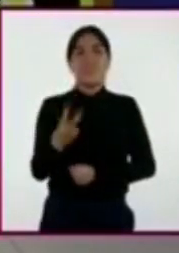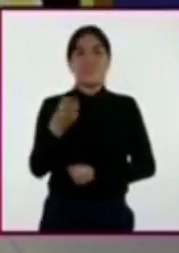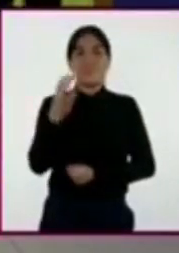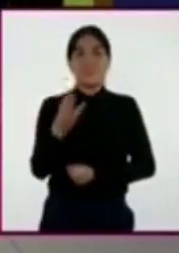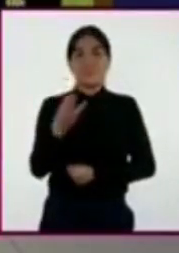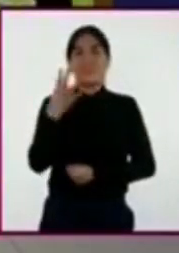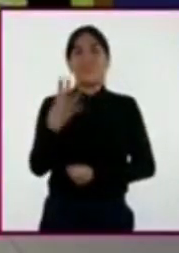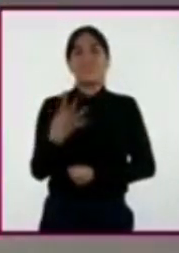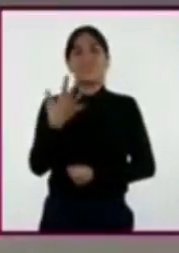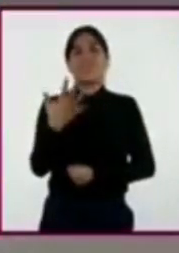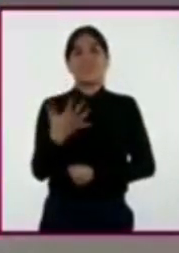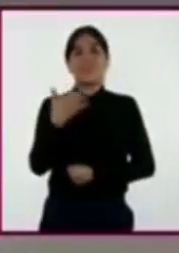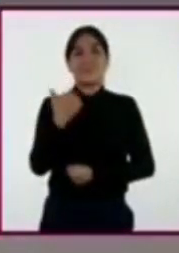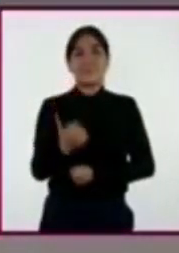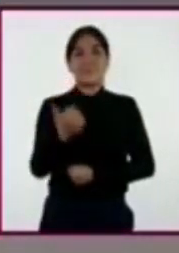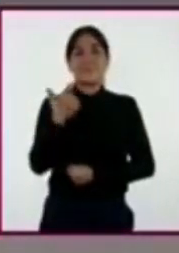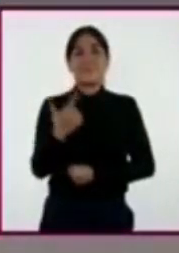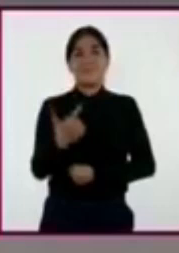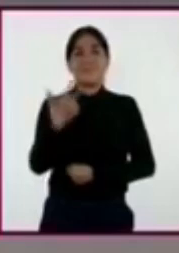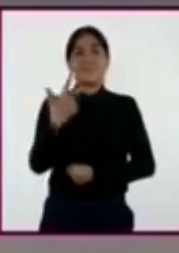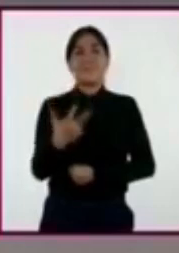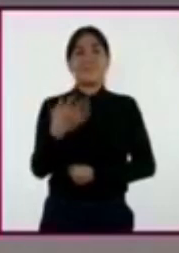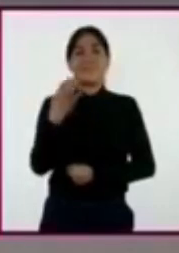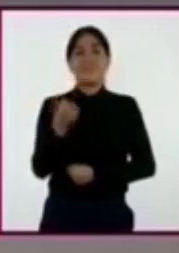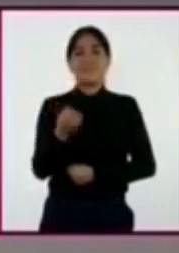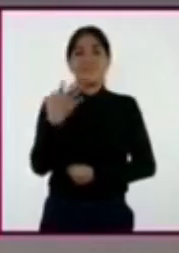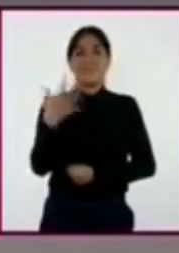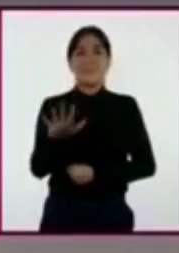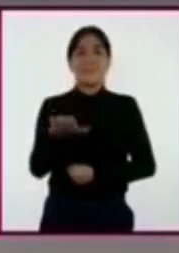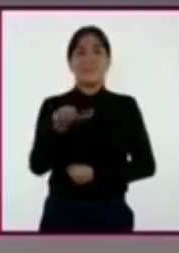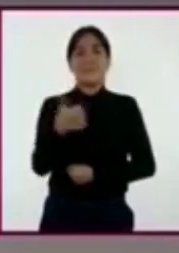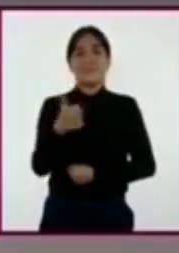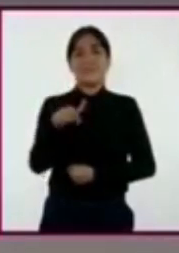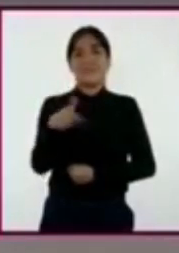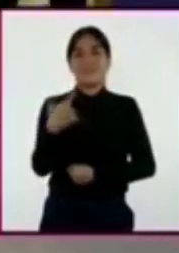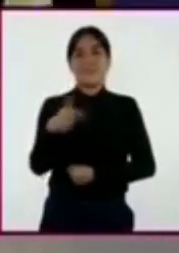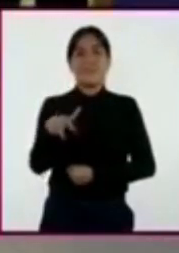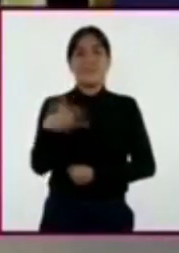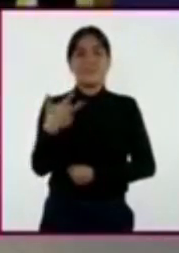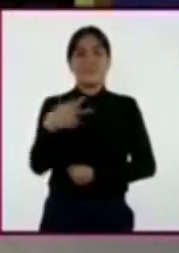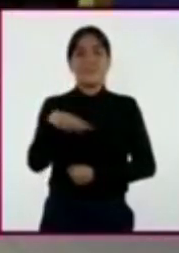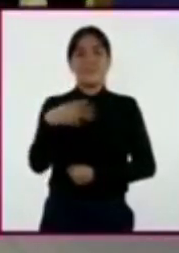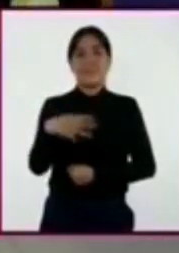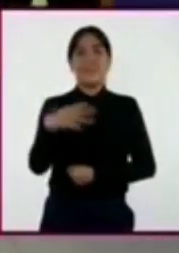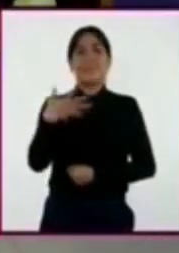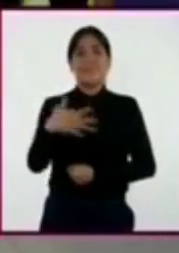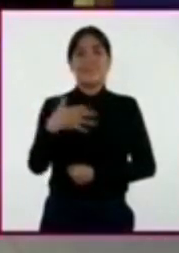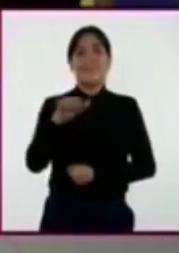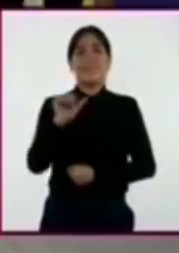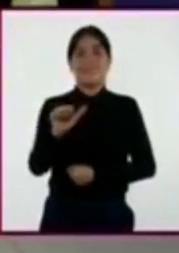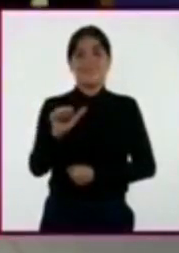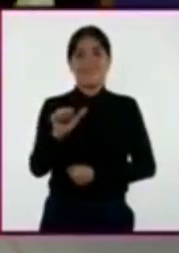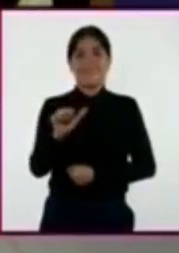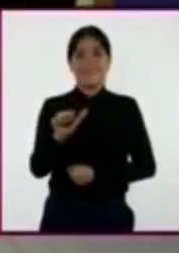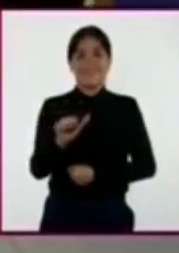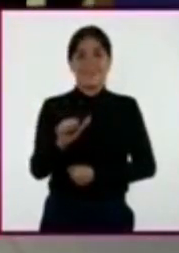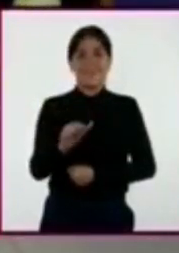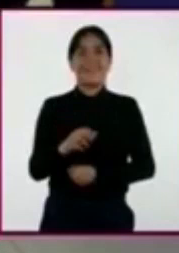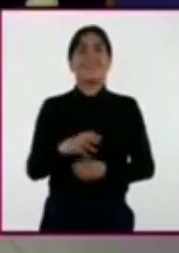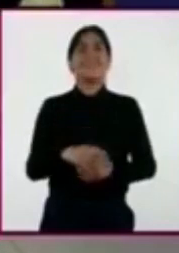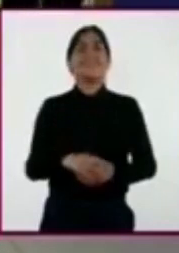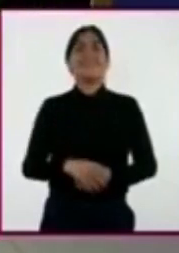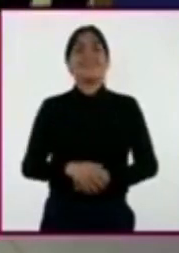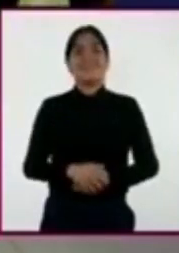2, 3, 4, 5, 6, 7, 8, 9, 10, 11, 12, 13, 14, 15,